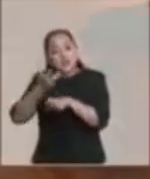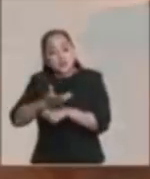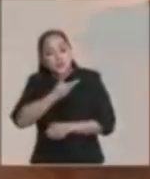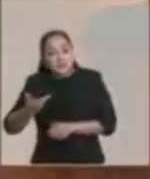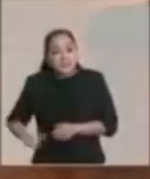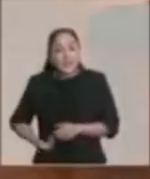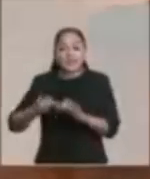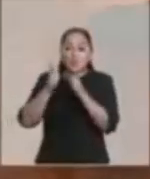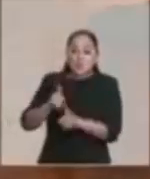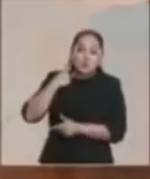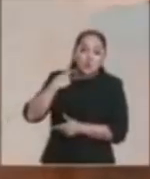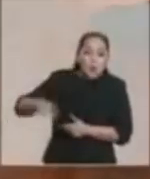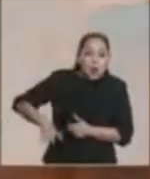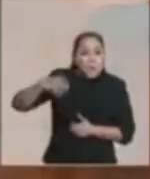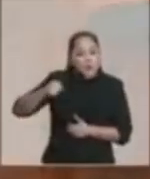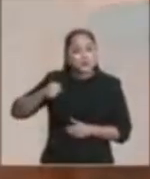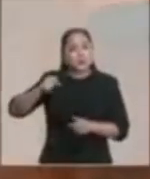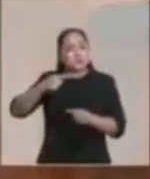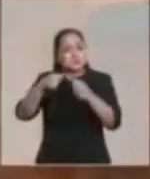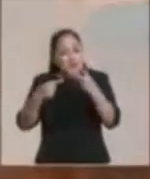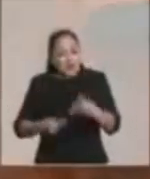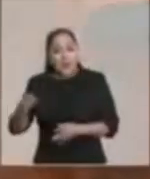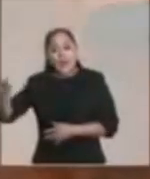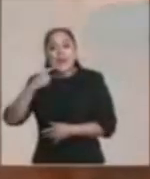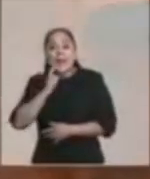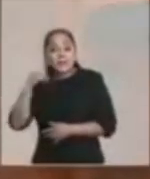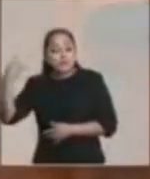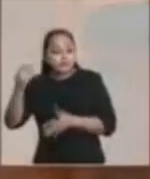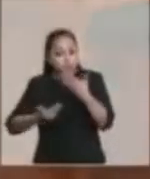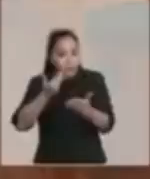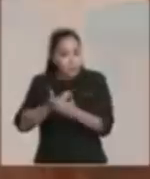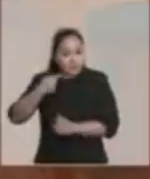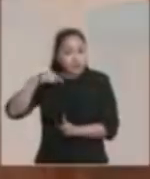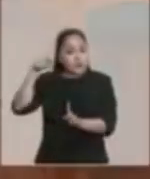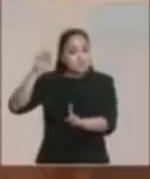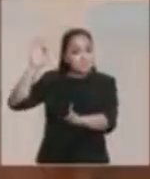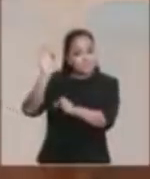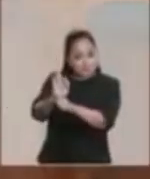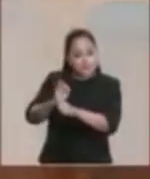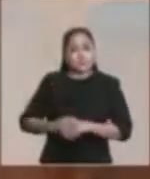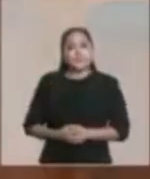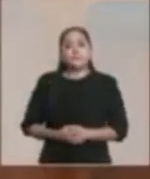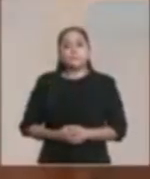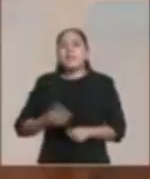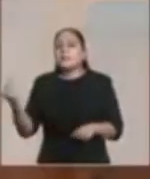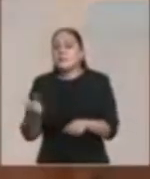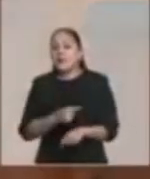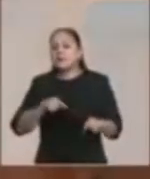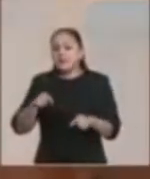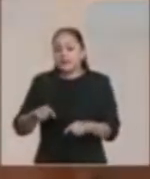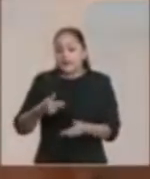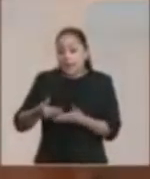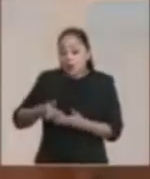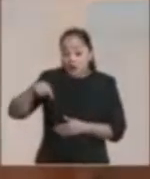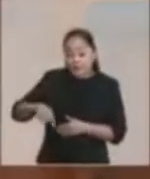de los partidos políticos, defenderte de las propuestas de López Obrador. Lo que está pasando es que este gobierno nos